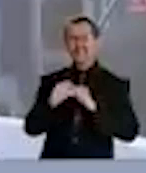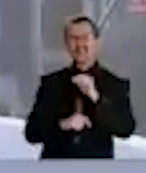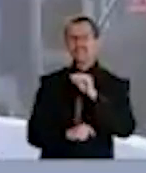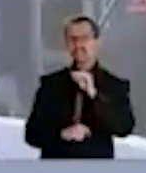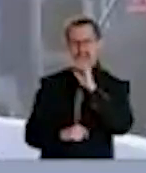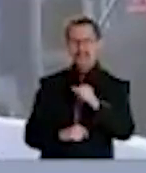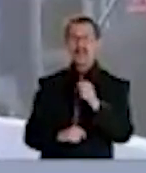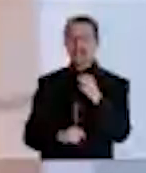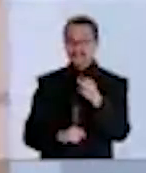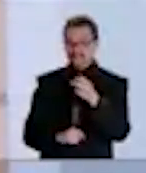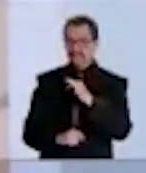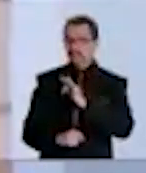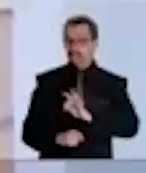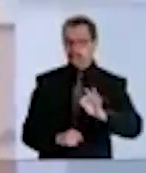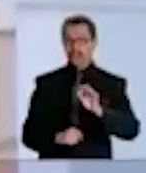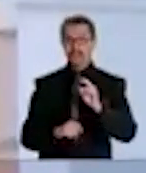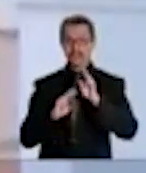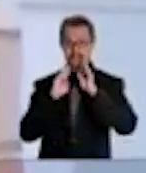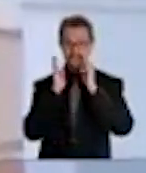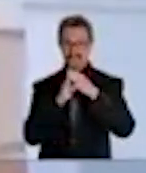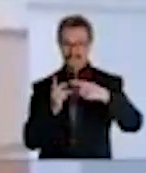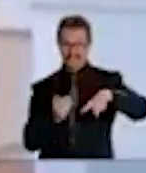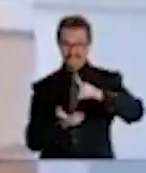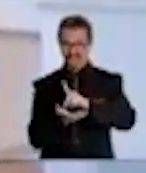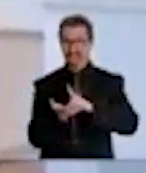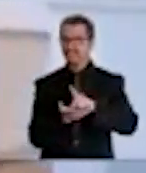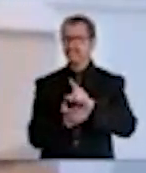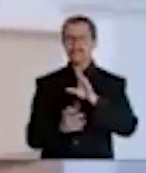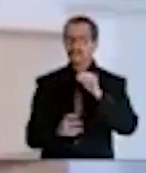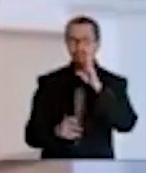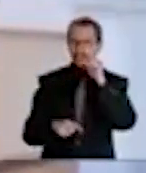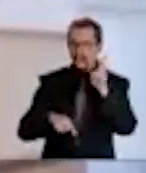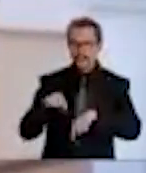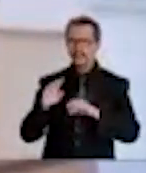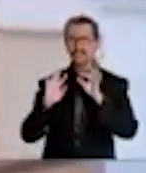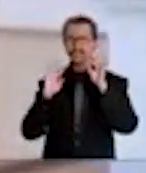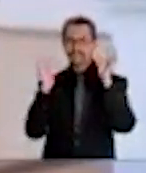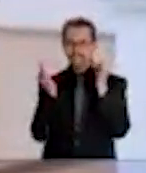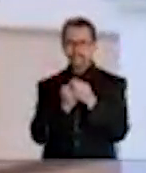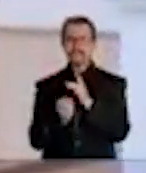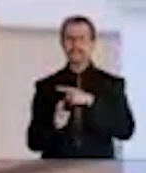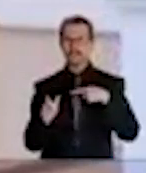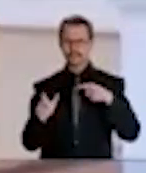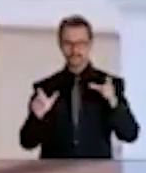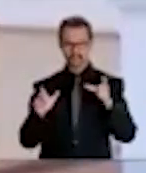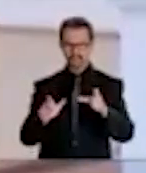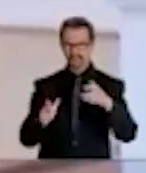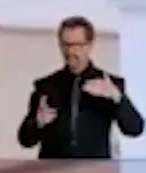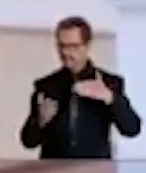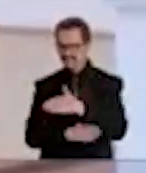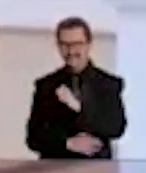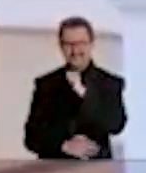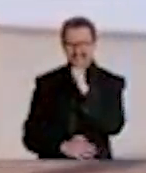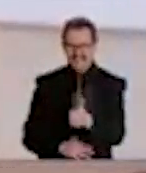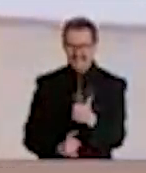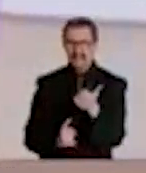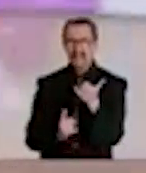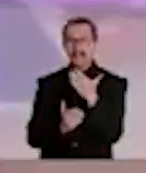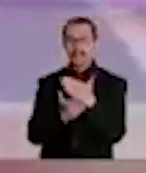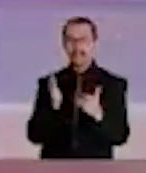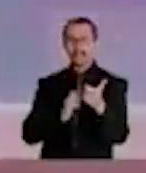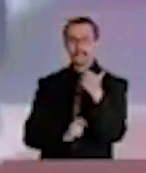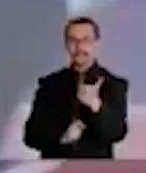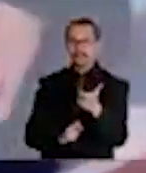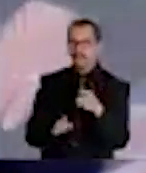tenemos que cuidar la frontera para qué en las armas tenemos que cuidar que no llegue el dinero y que podamos evitar que la delincuencia organizada lo